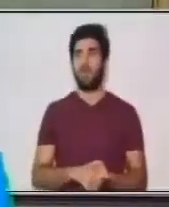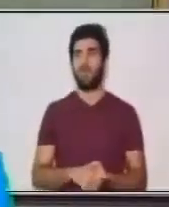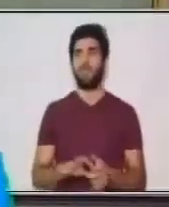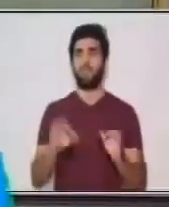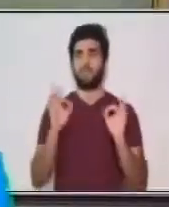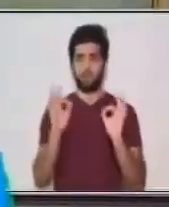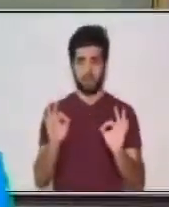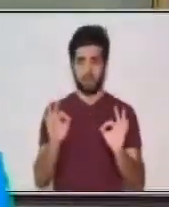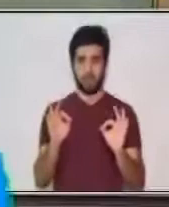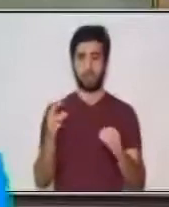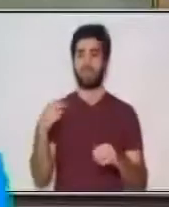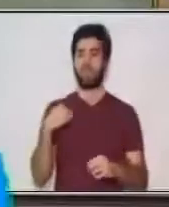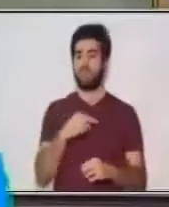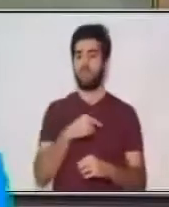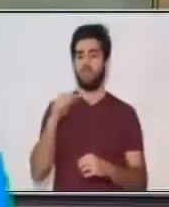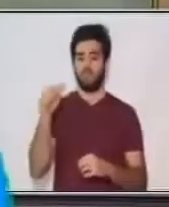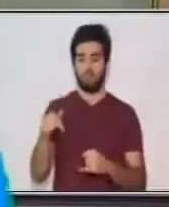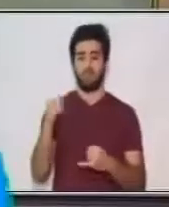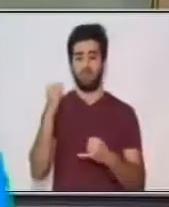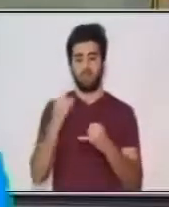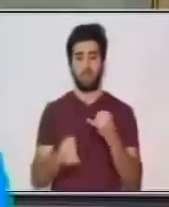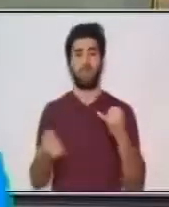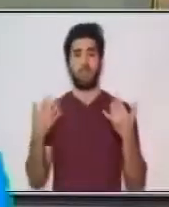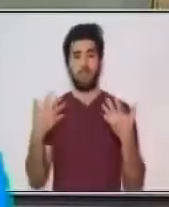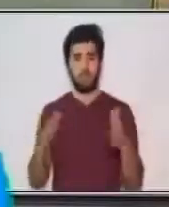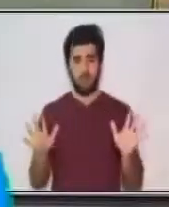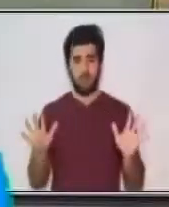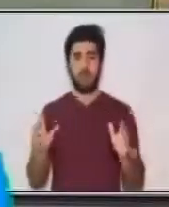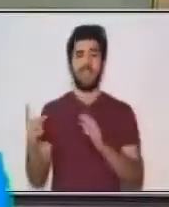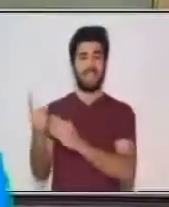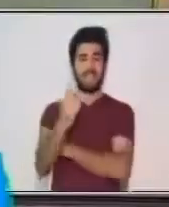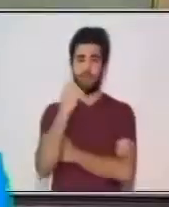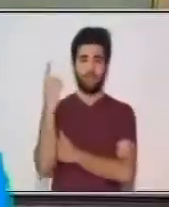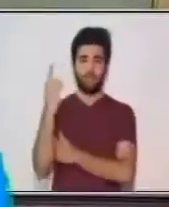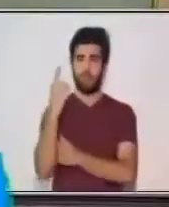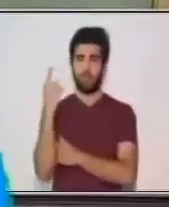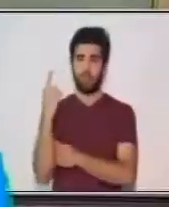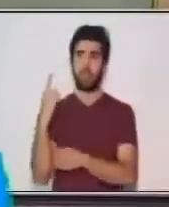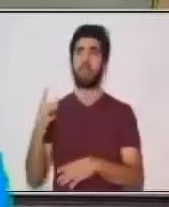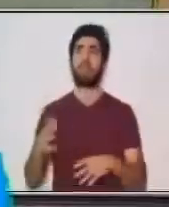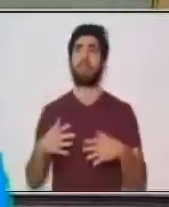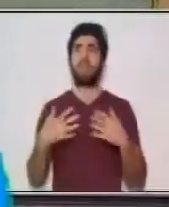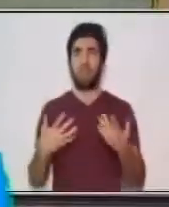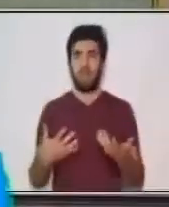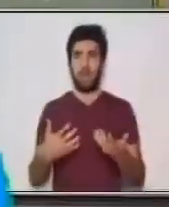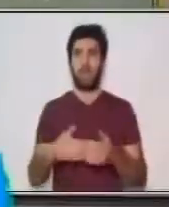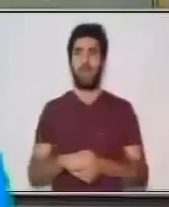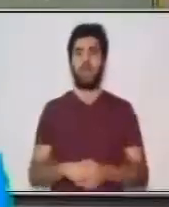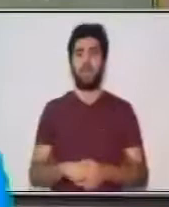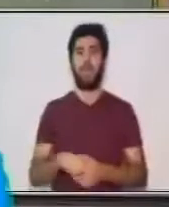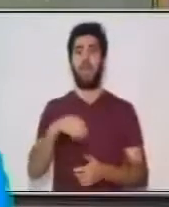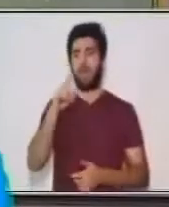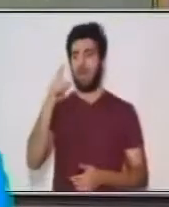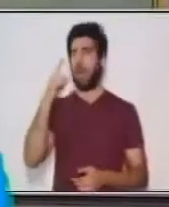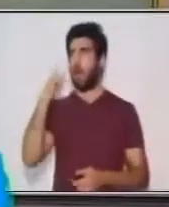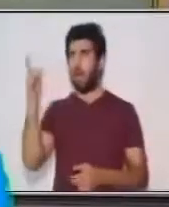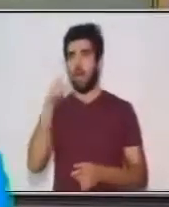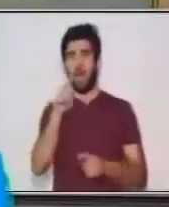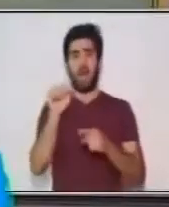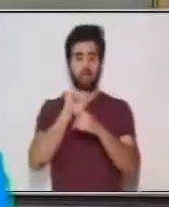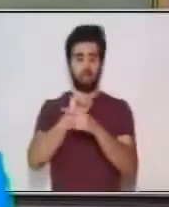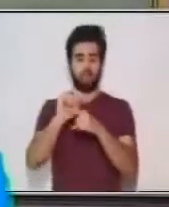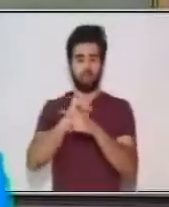Muy bien, hemos llegado al final de la clase. Es importante que este tipo de